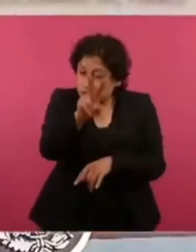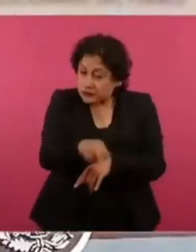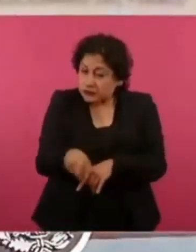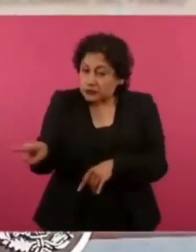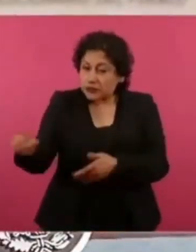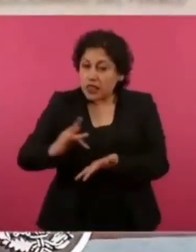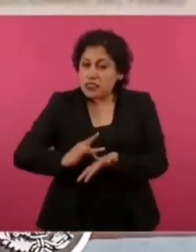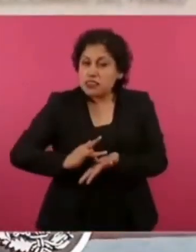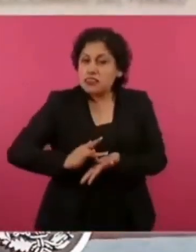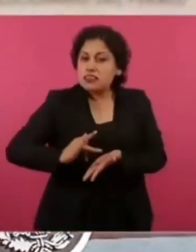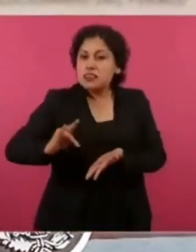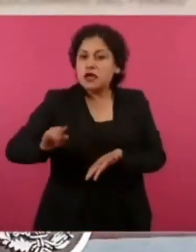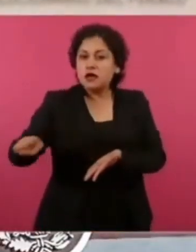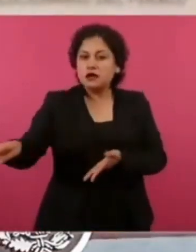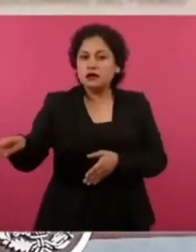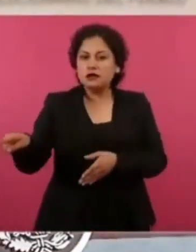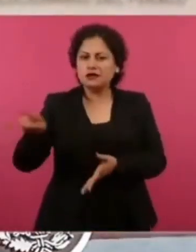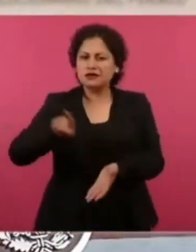lo retorcido